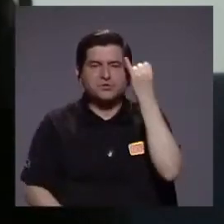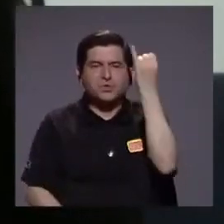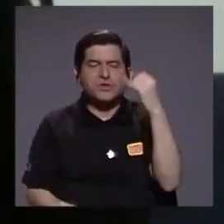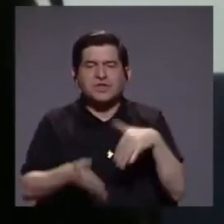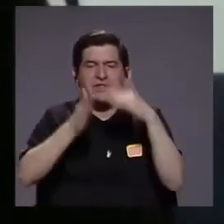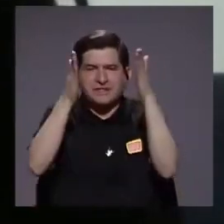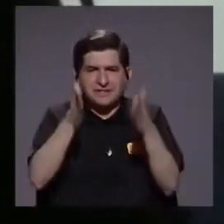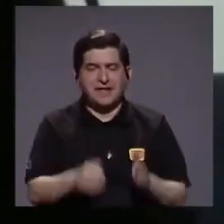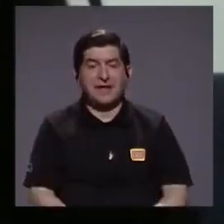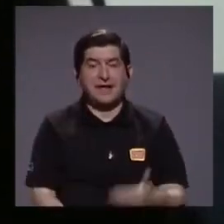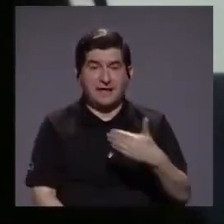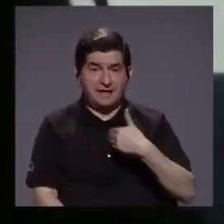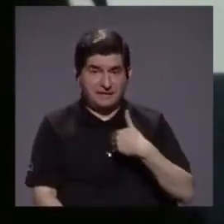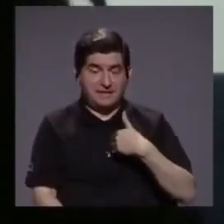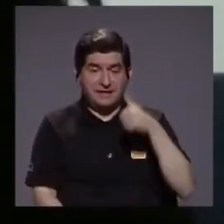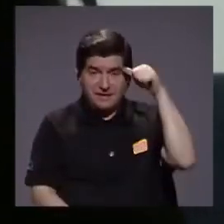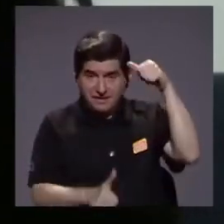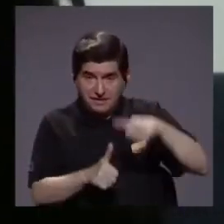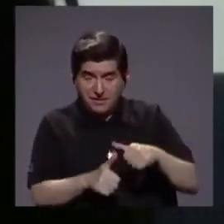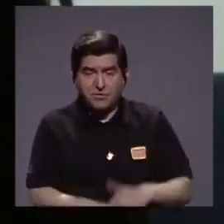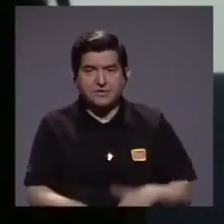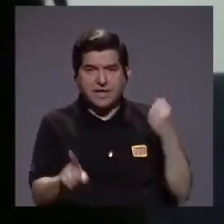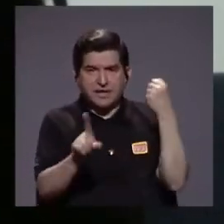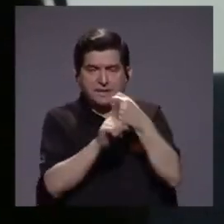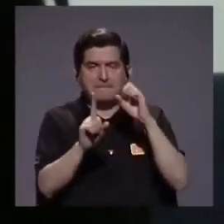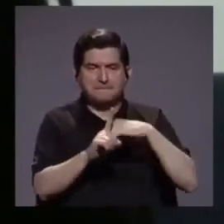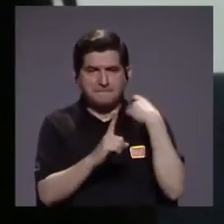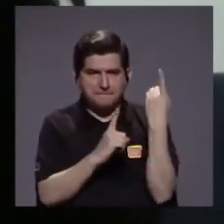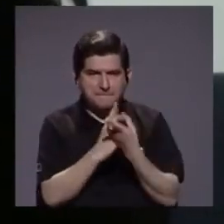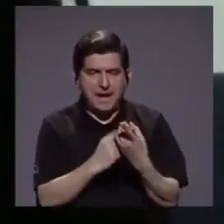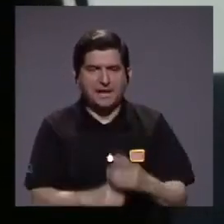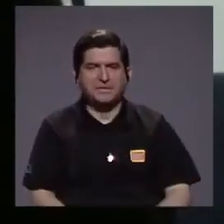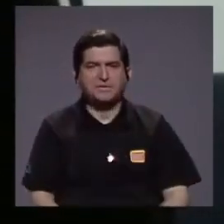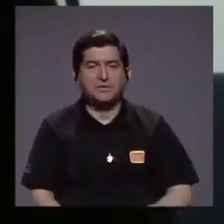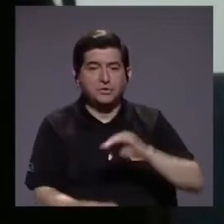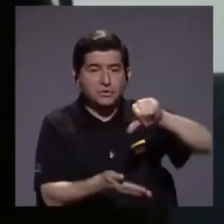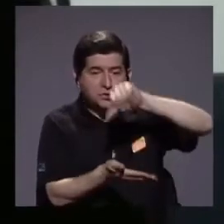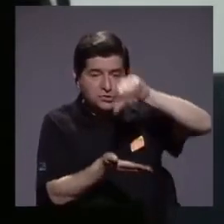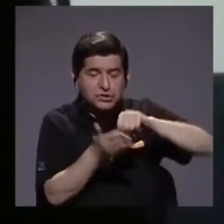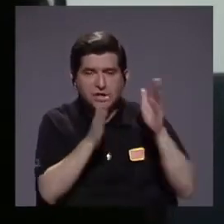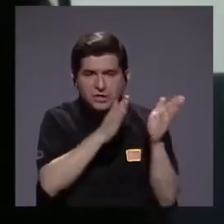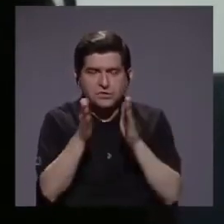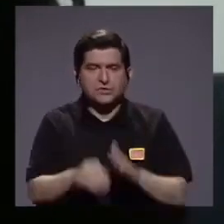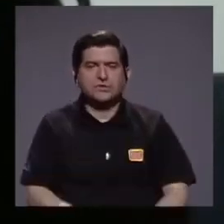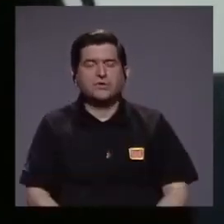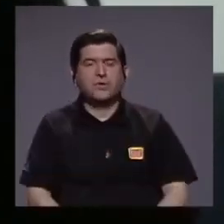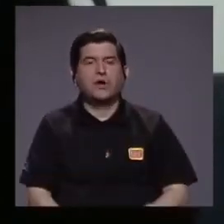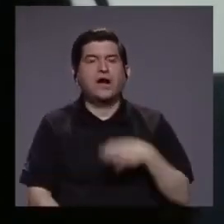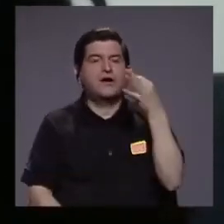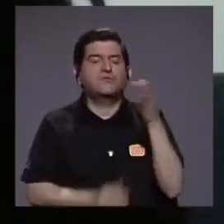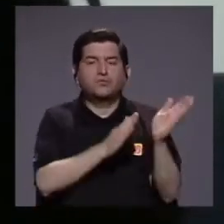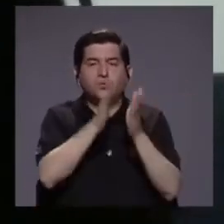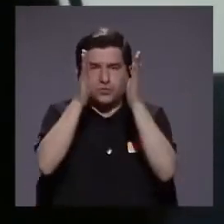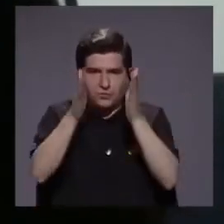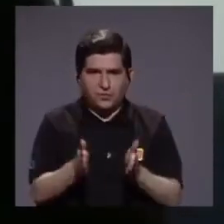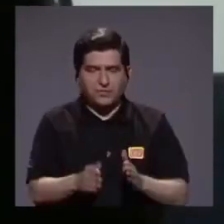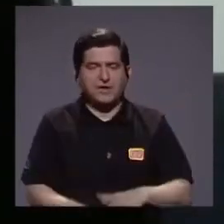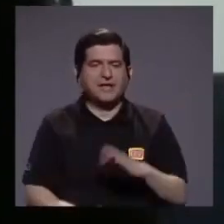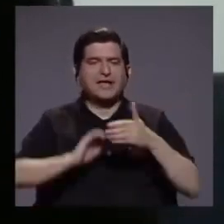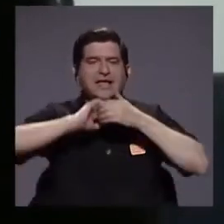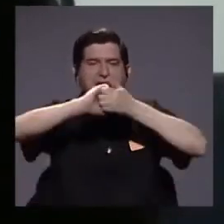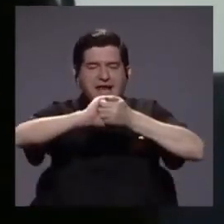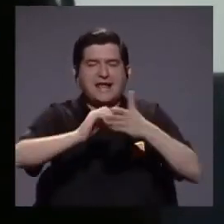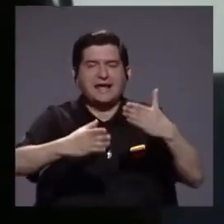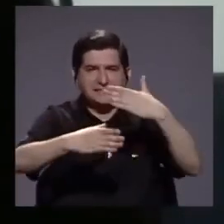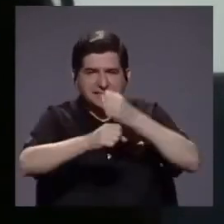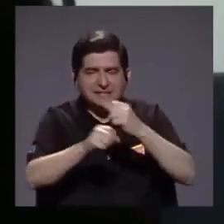estudiantiles, teniendo además en cuenta su alto impacto en la sociedad como el centro de formación para formadores y formadoras y las recientes alianzas que se